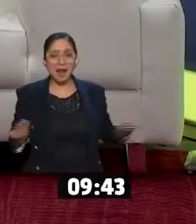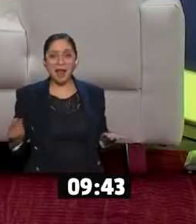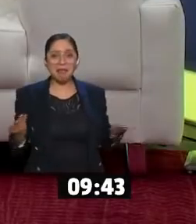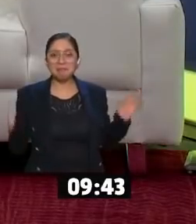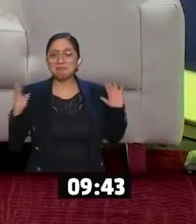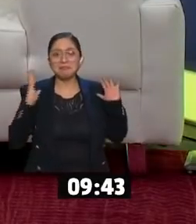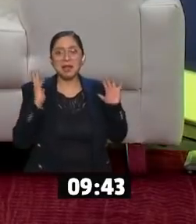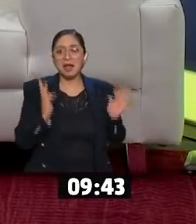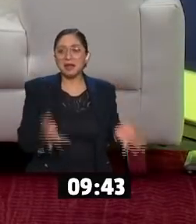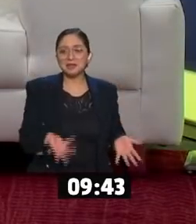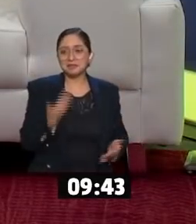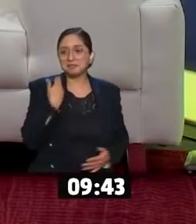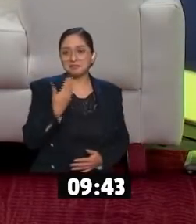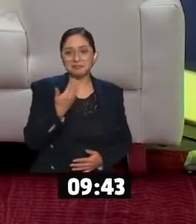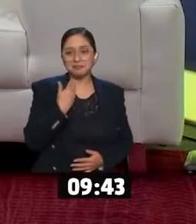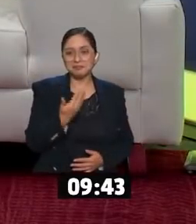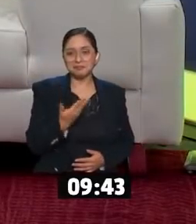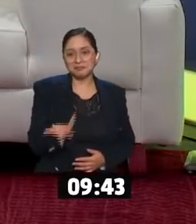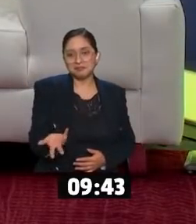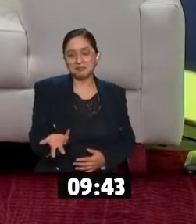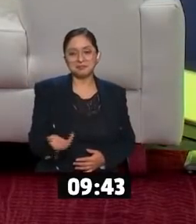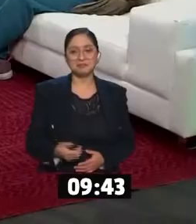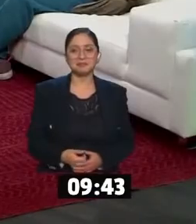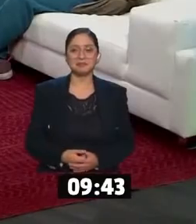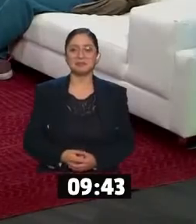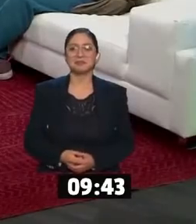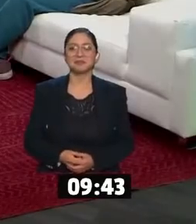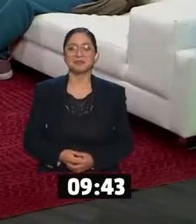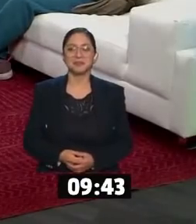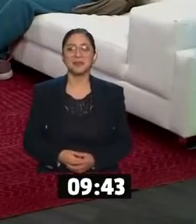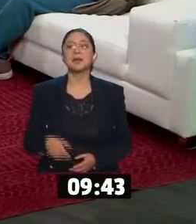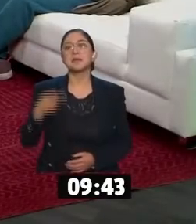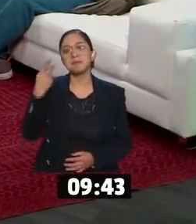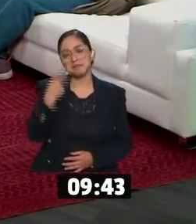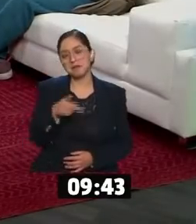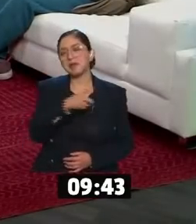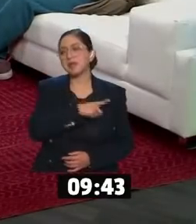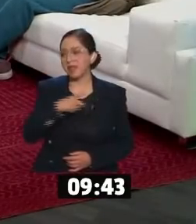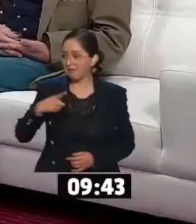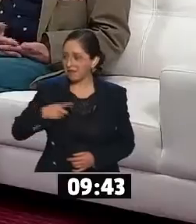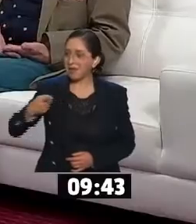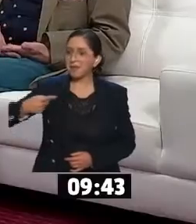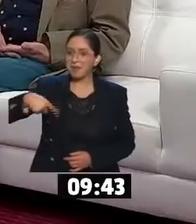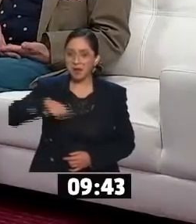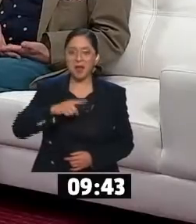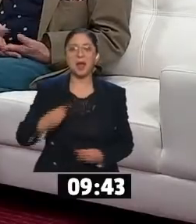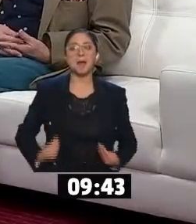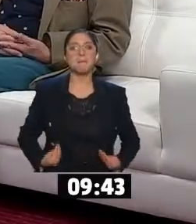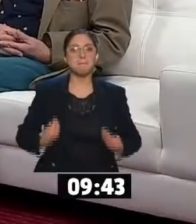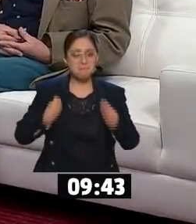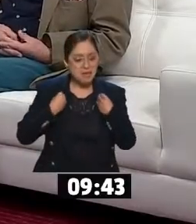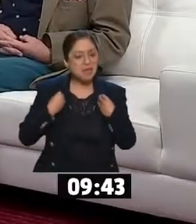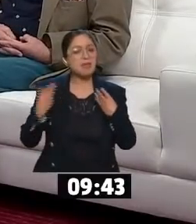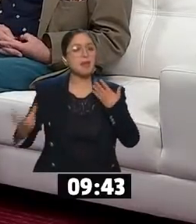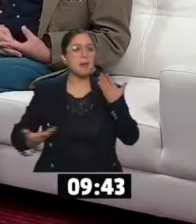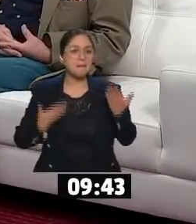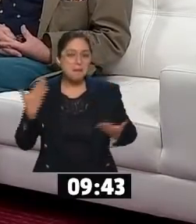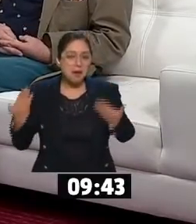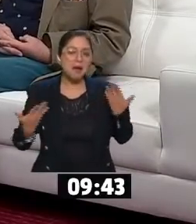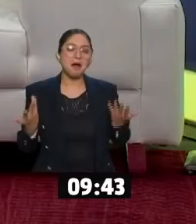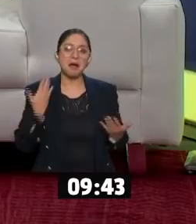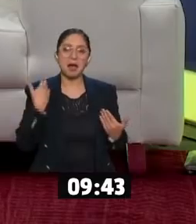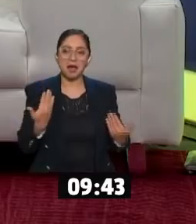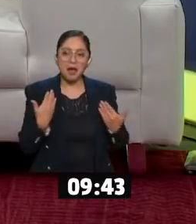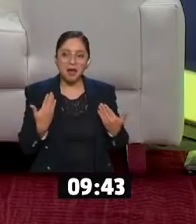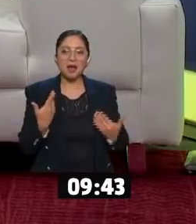ya, nieto. Ay, ¿Sabes ay, qué? ay. Hay que gozar la vida. Yo Sí, vuelvo sí. a lo mismo, que hay que gozar la vida. Tienes razón. Y al final